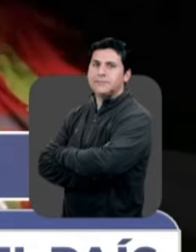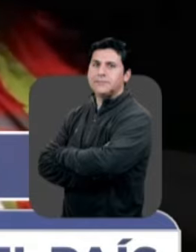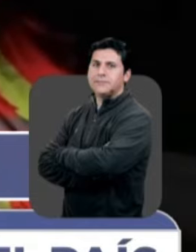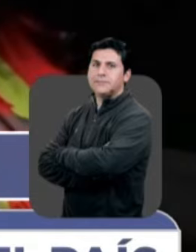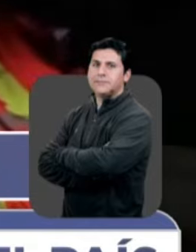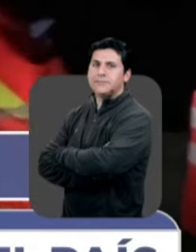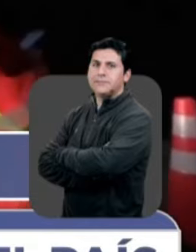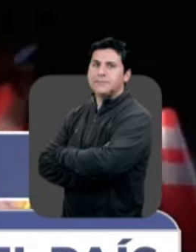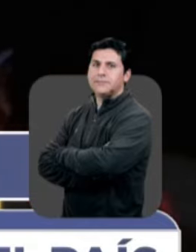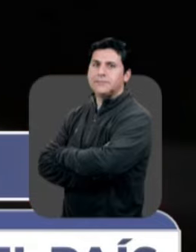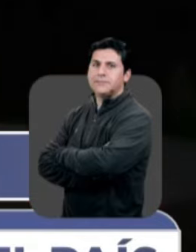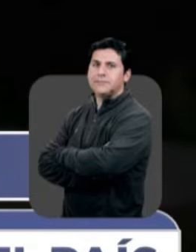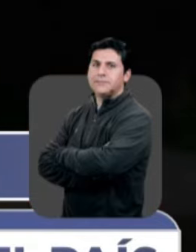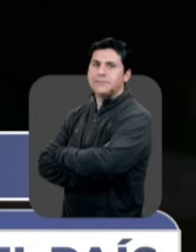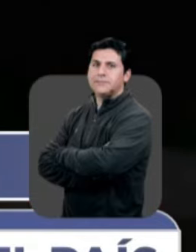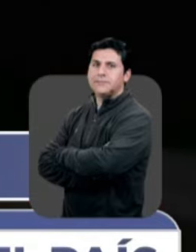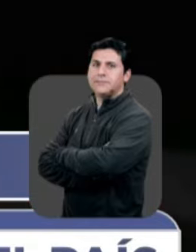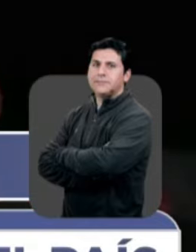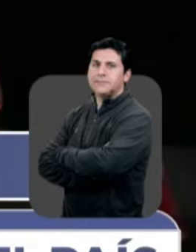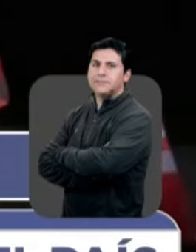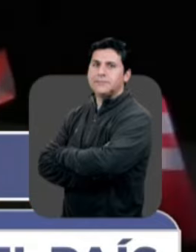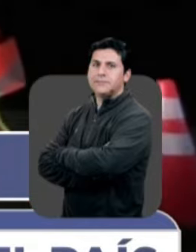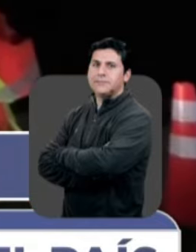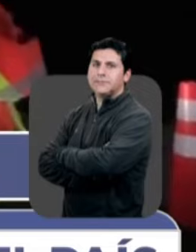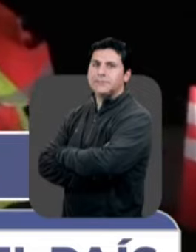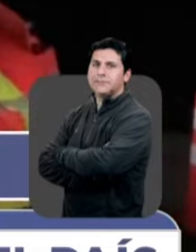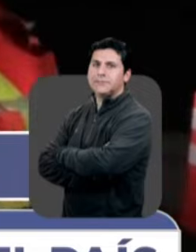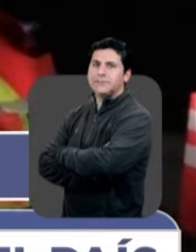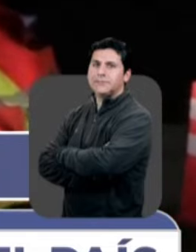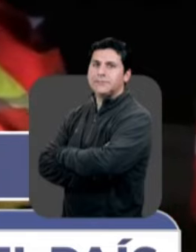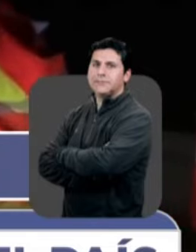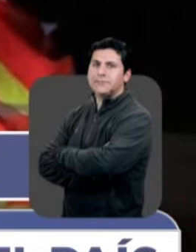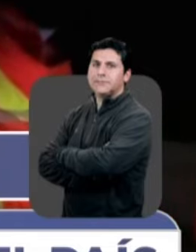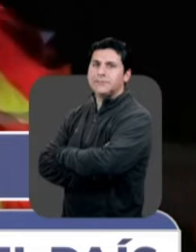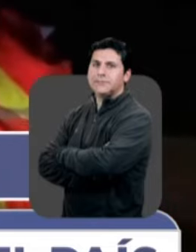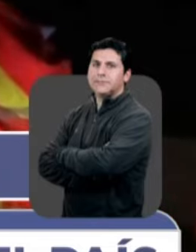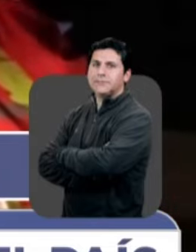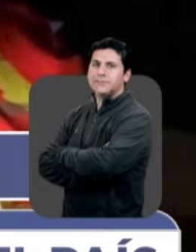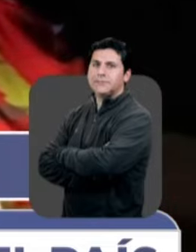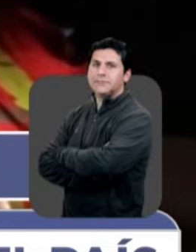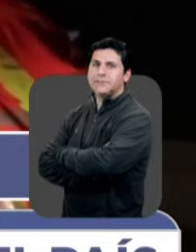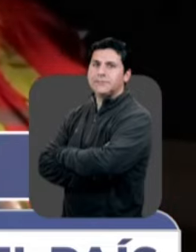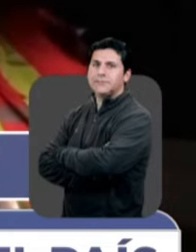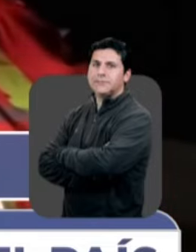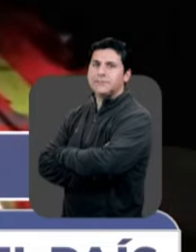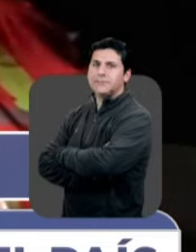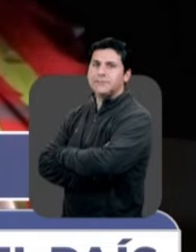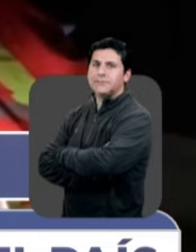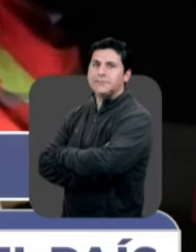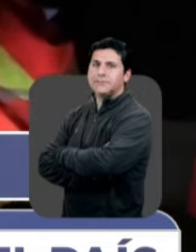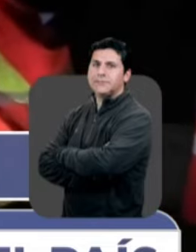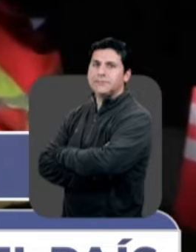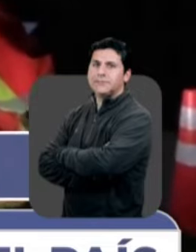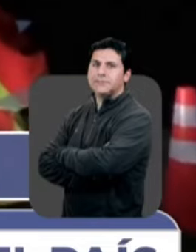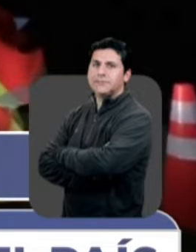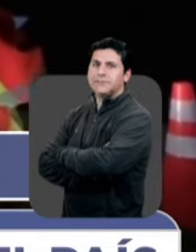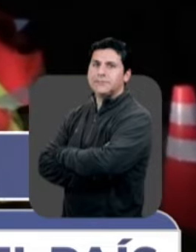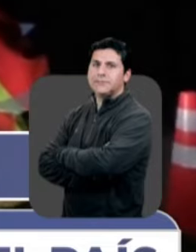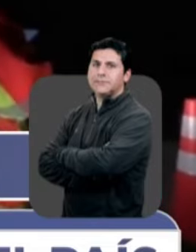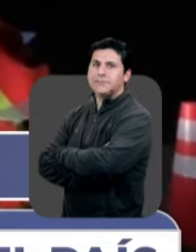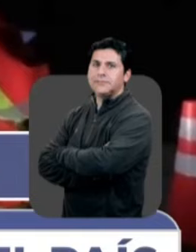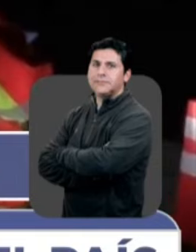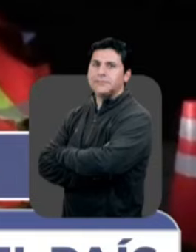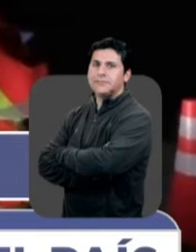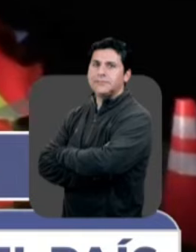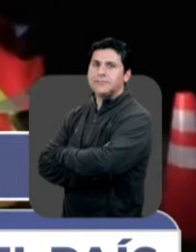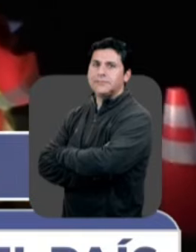alrededor precisamente de los cuerpos se encontraron al menos 12 y hasta 18 evidencias balísticas aproximadamente, lo que habla precisamente de que estas